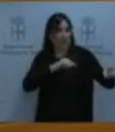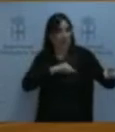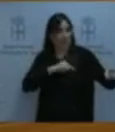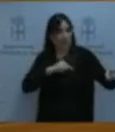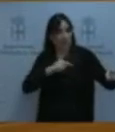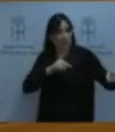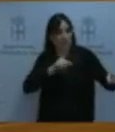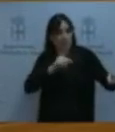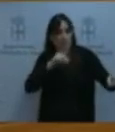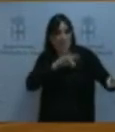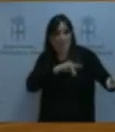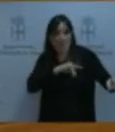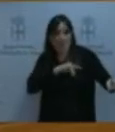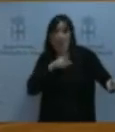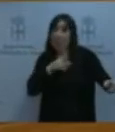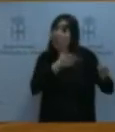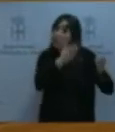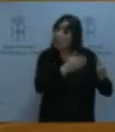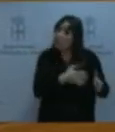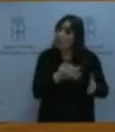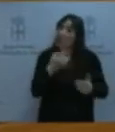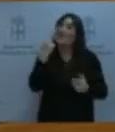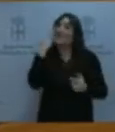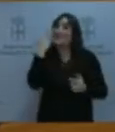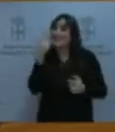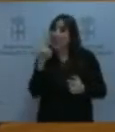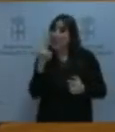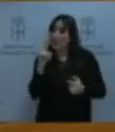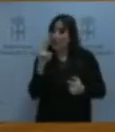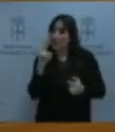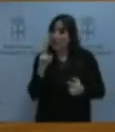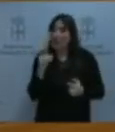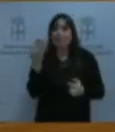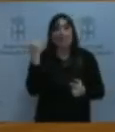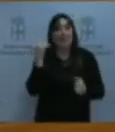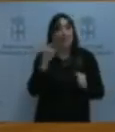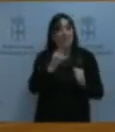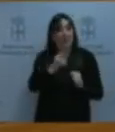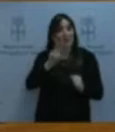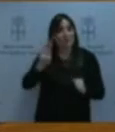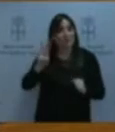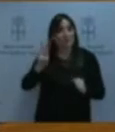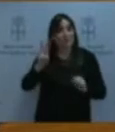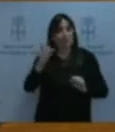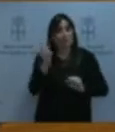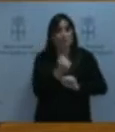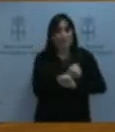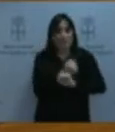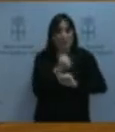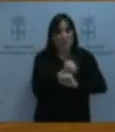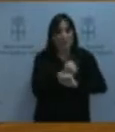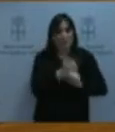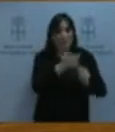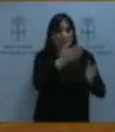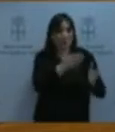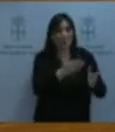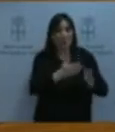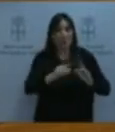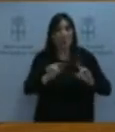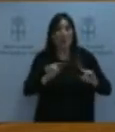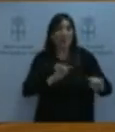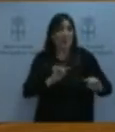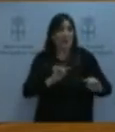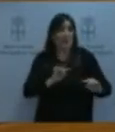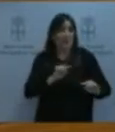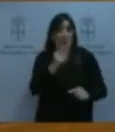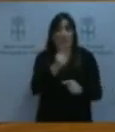saberlo. Si, oiga, cuando el 22 de diciembre decidió que en ningún caso iba a aprobar el presupuesto, porque no solamente